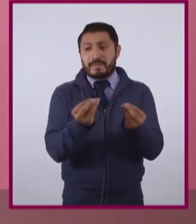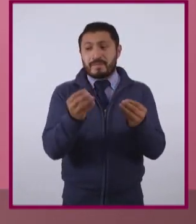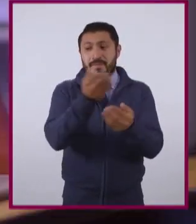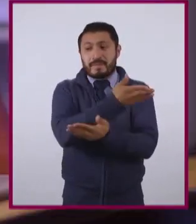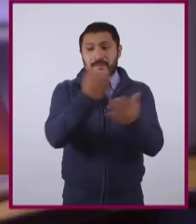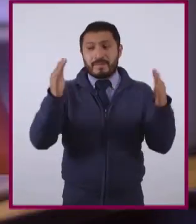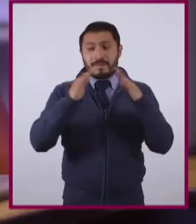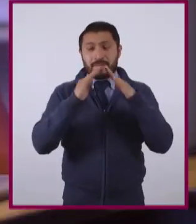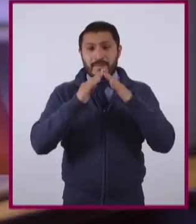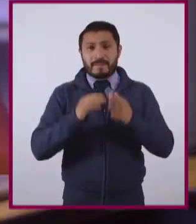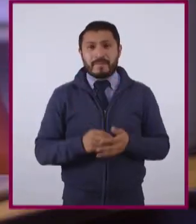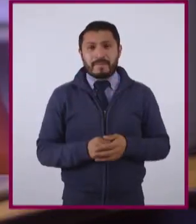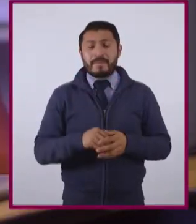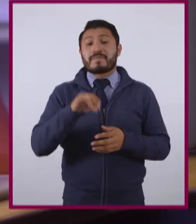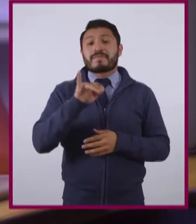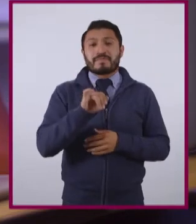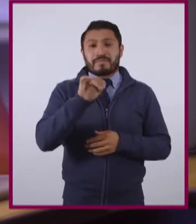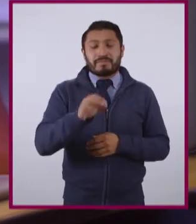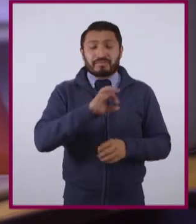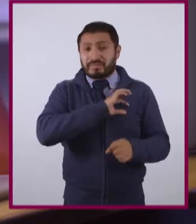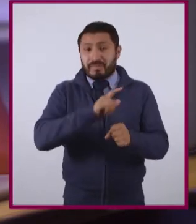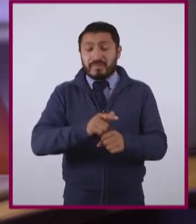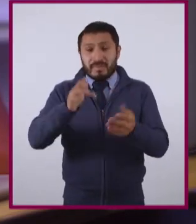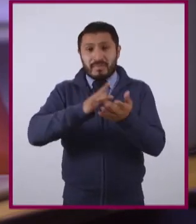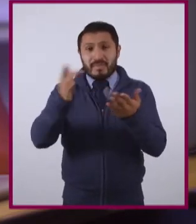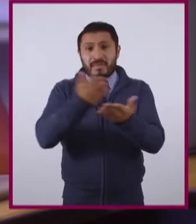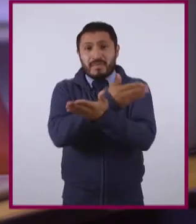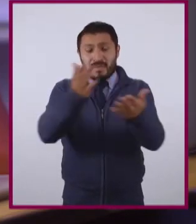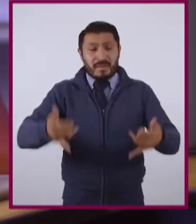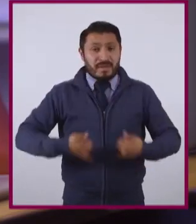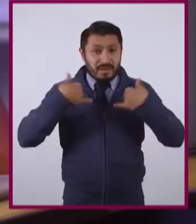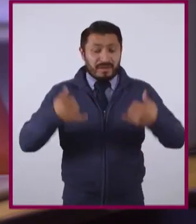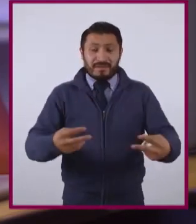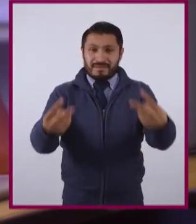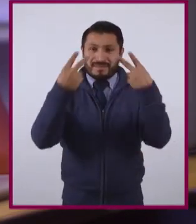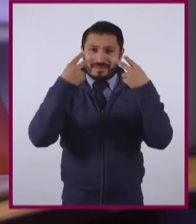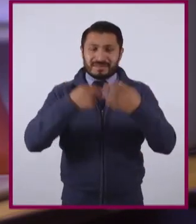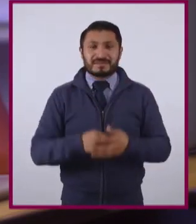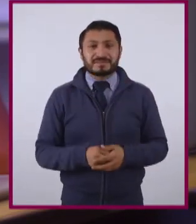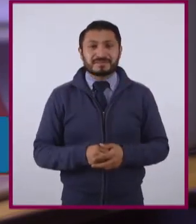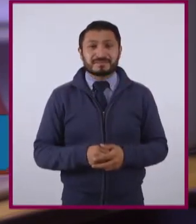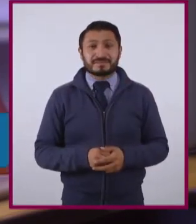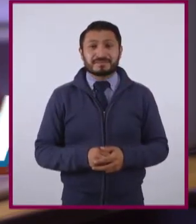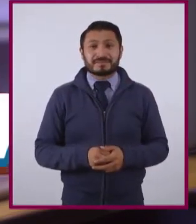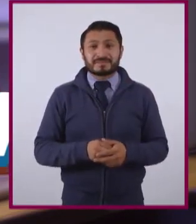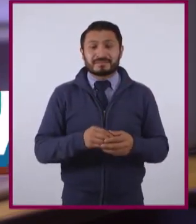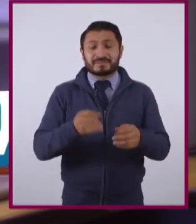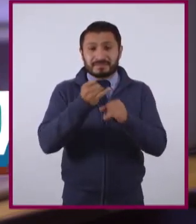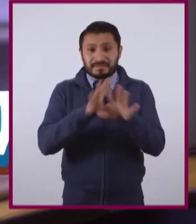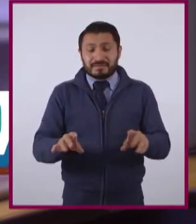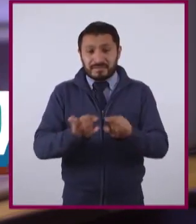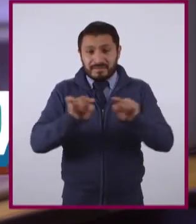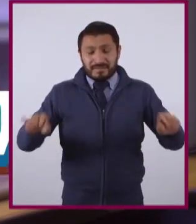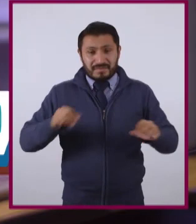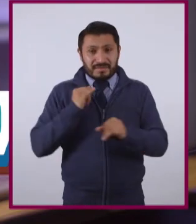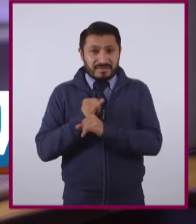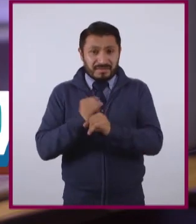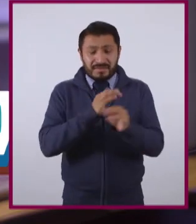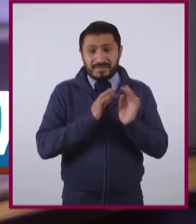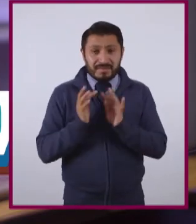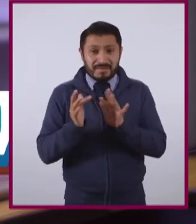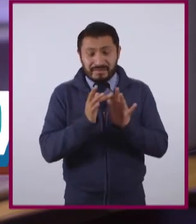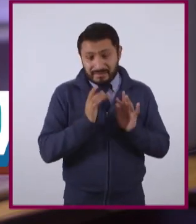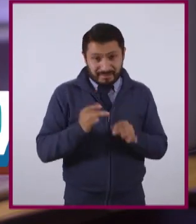sus casas. Sí, especialmente gracias a ustedes, jóvenes, que nos miran desde casa. Les dejamos los datos de nuestras redes sociales para que